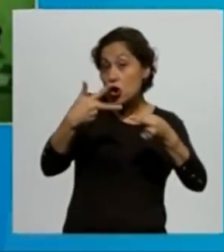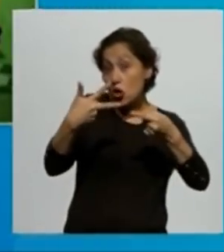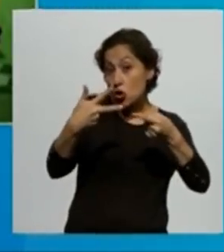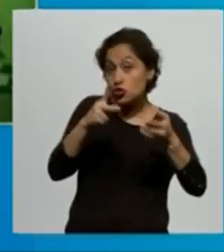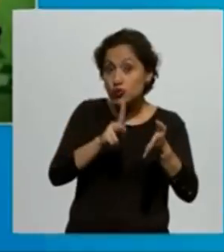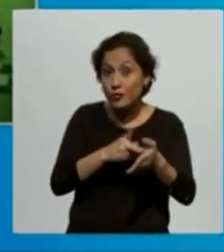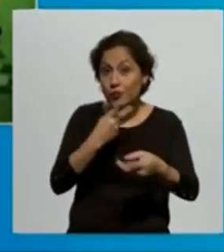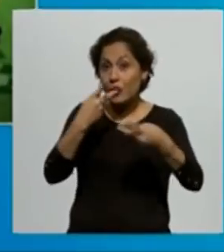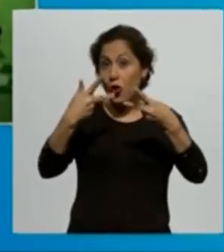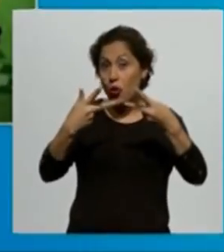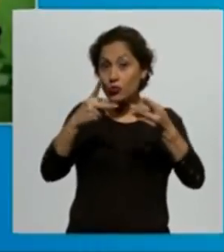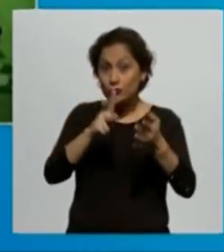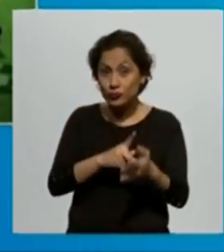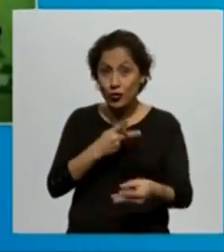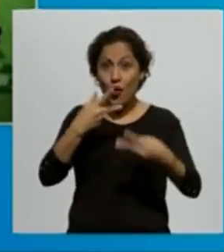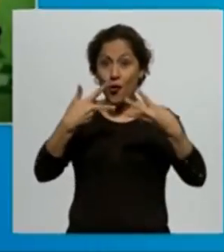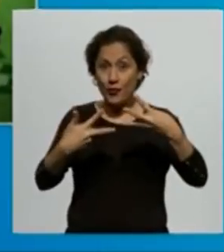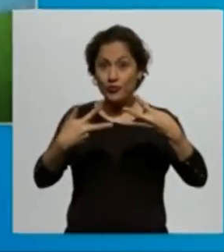repiten.